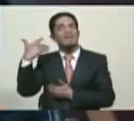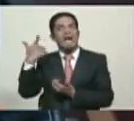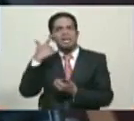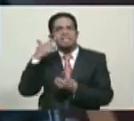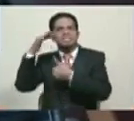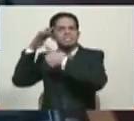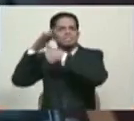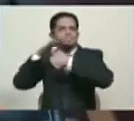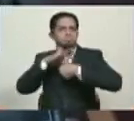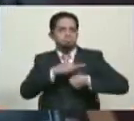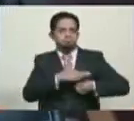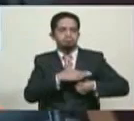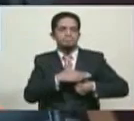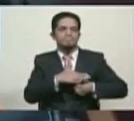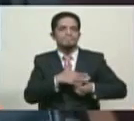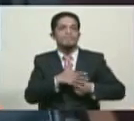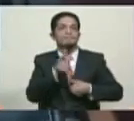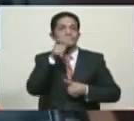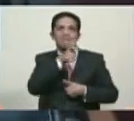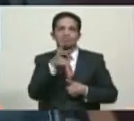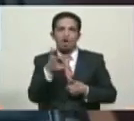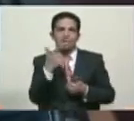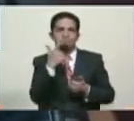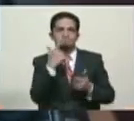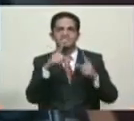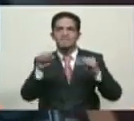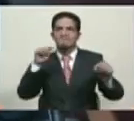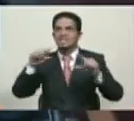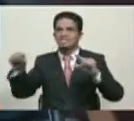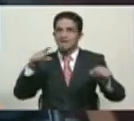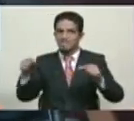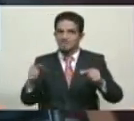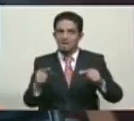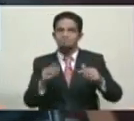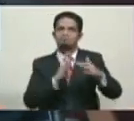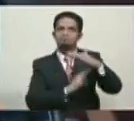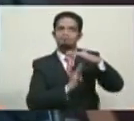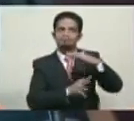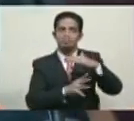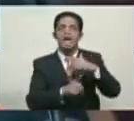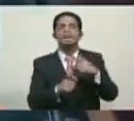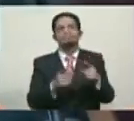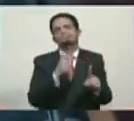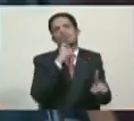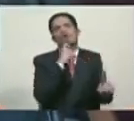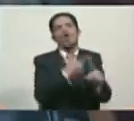en migración, los agreden con xenofobia. Vénganse, muchachos, que aquí está su patria.